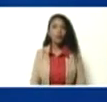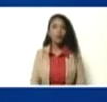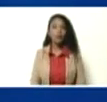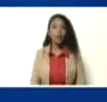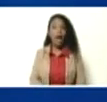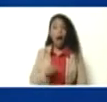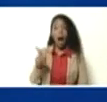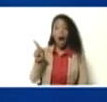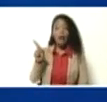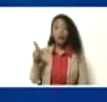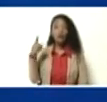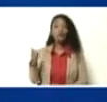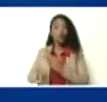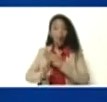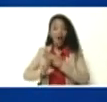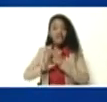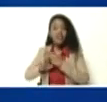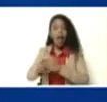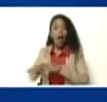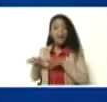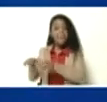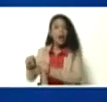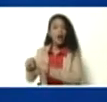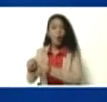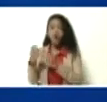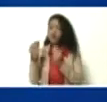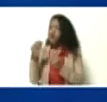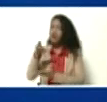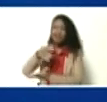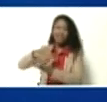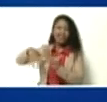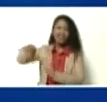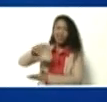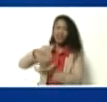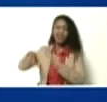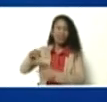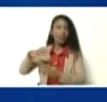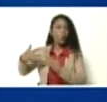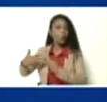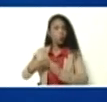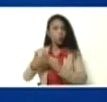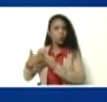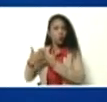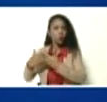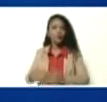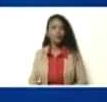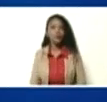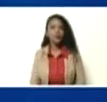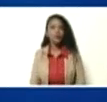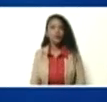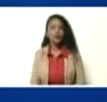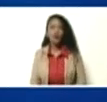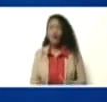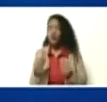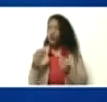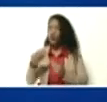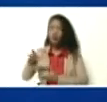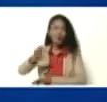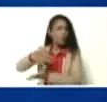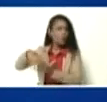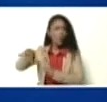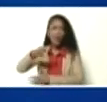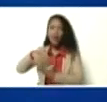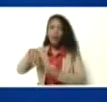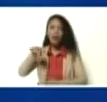Ahí está el imperio, con muchos problemas, el imperio norteamericano, con muchos problemas